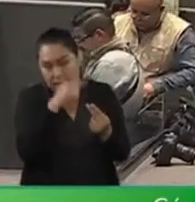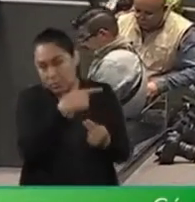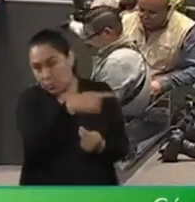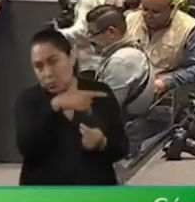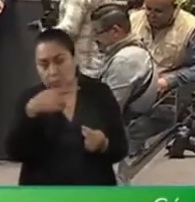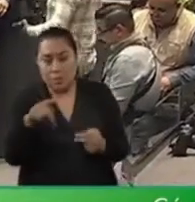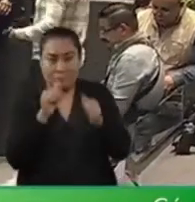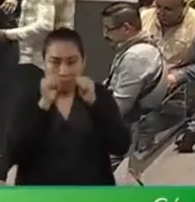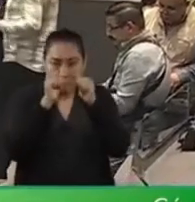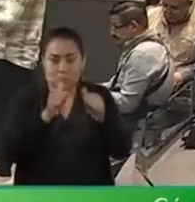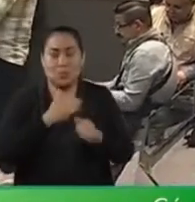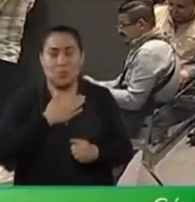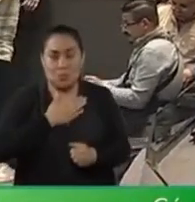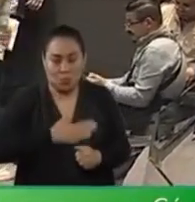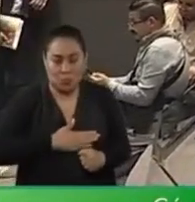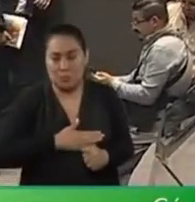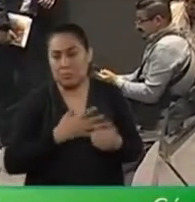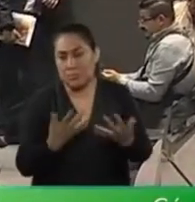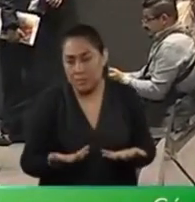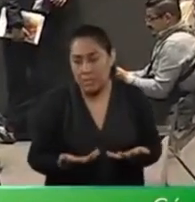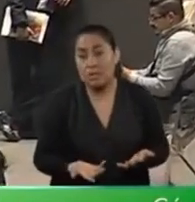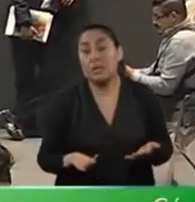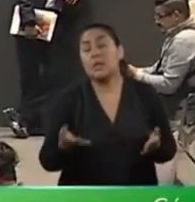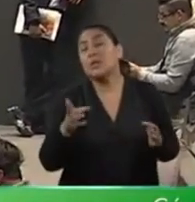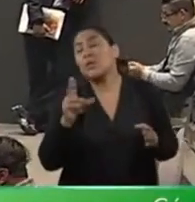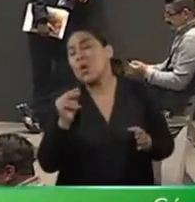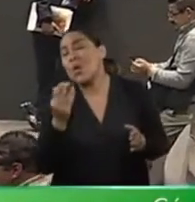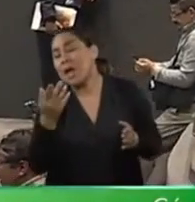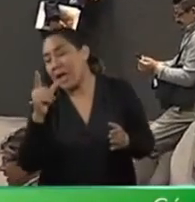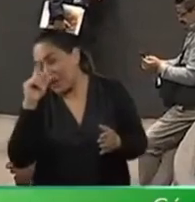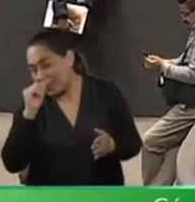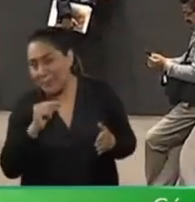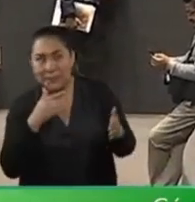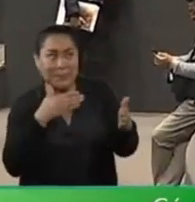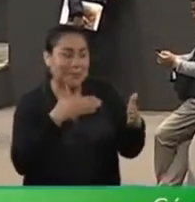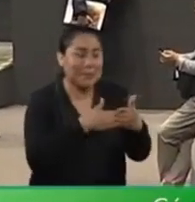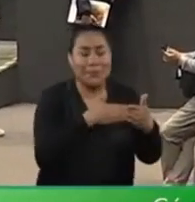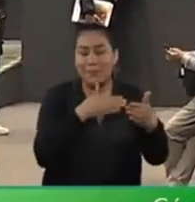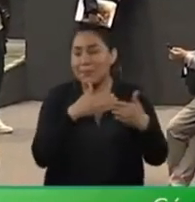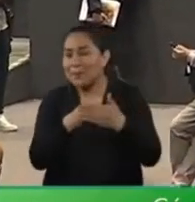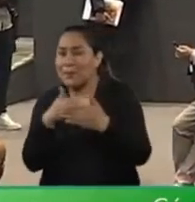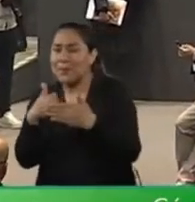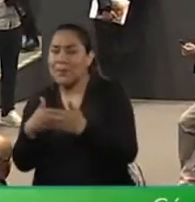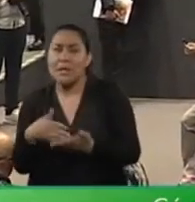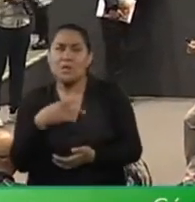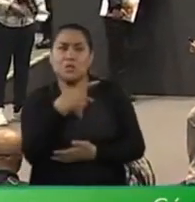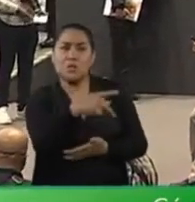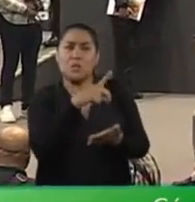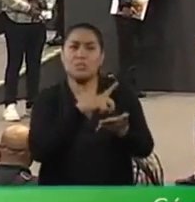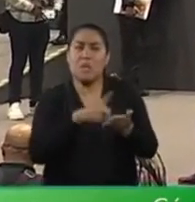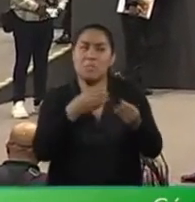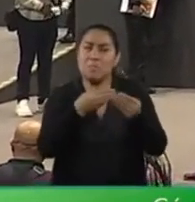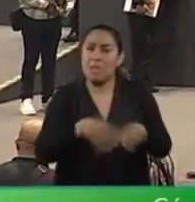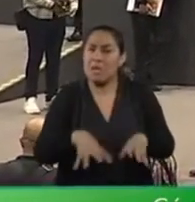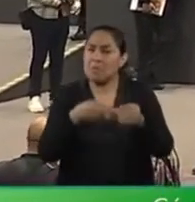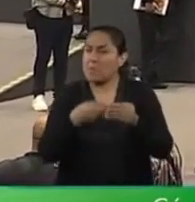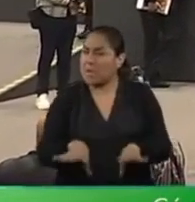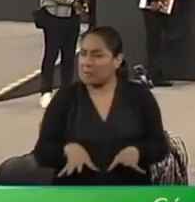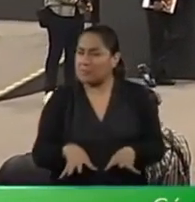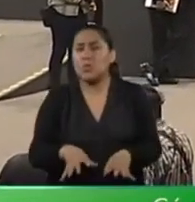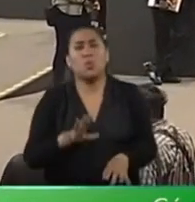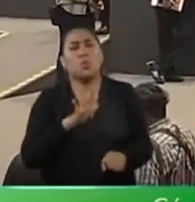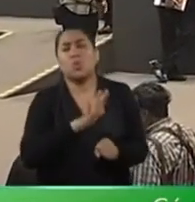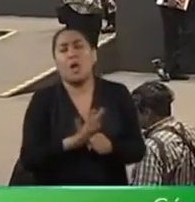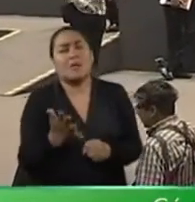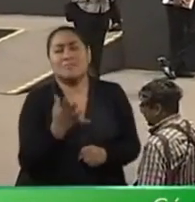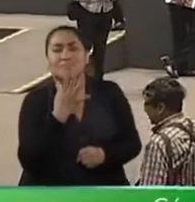a la justicia, no que sea una carrera de obstáculos que vulnere los derechos fundamentales. Me refiero a cuestiones